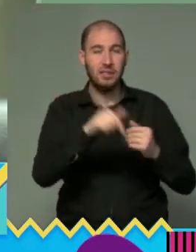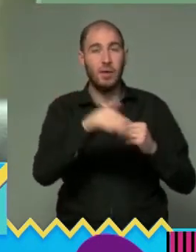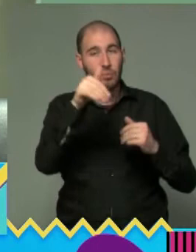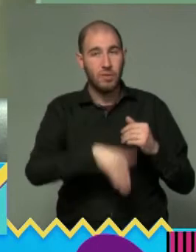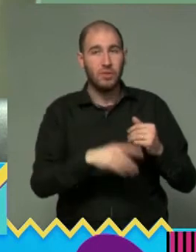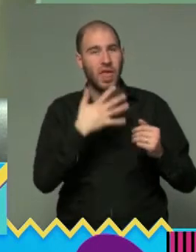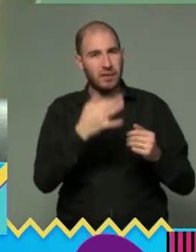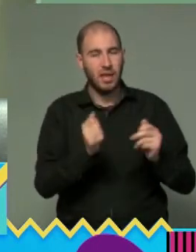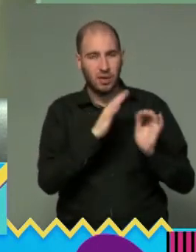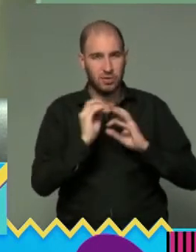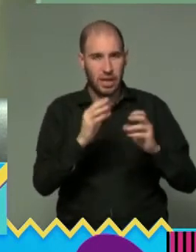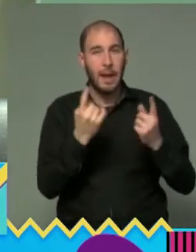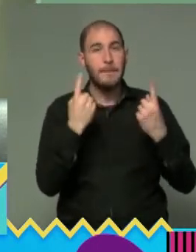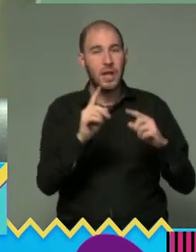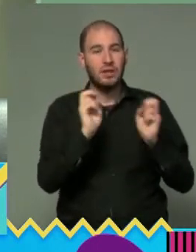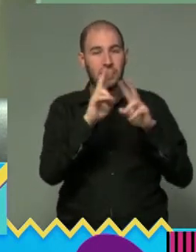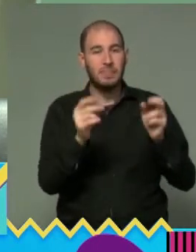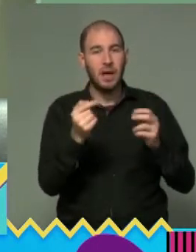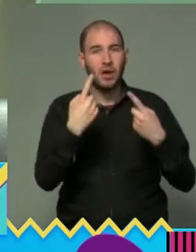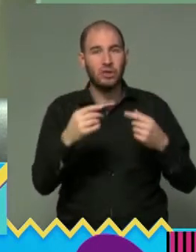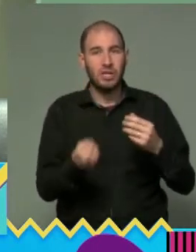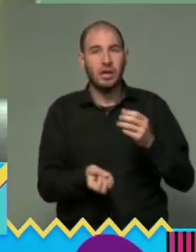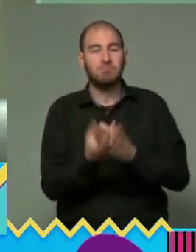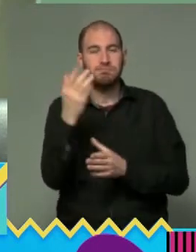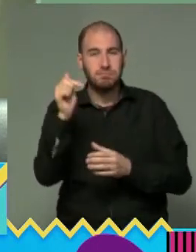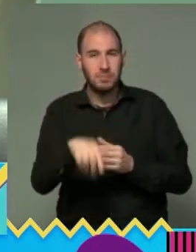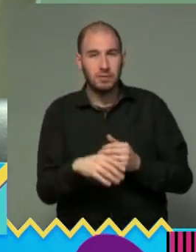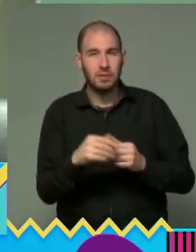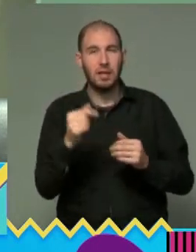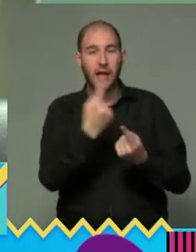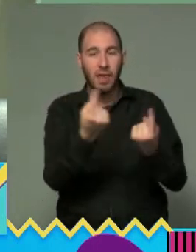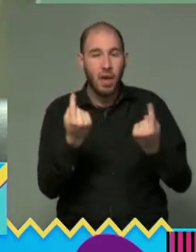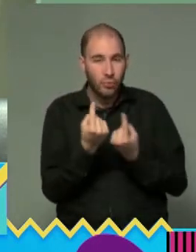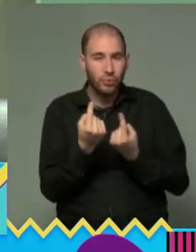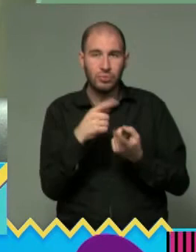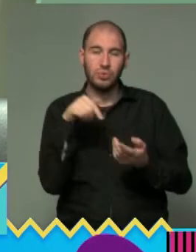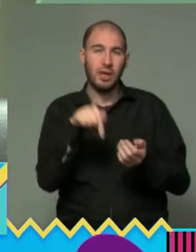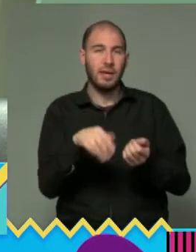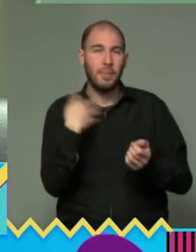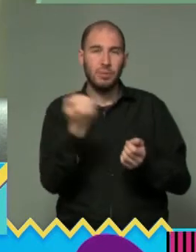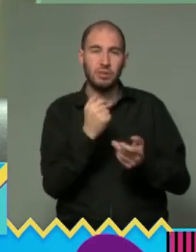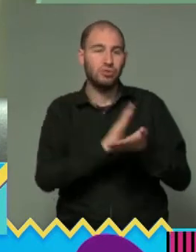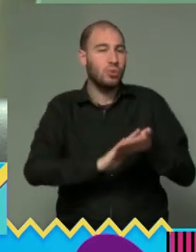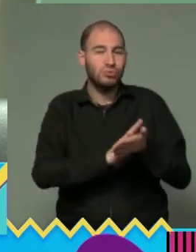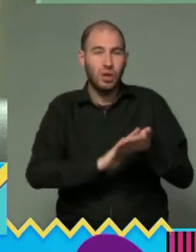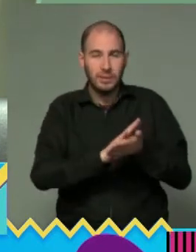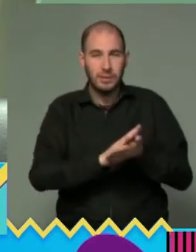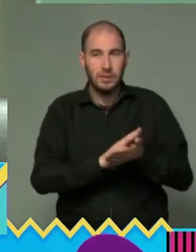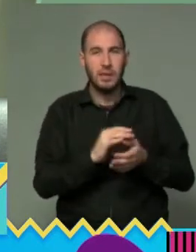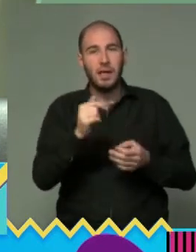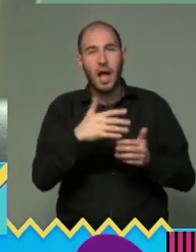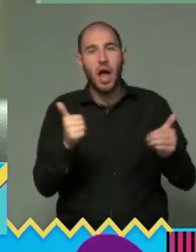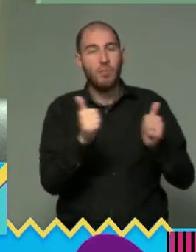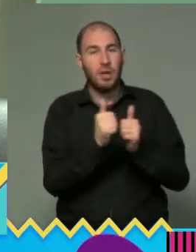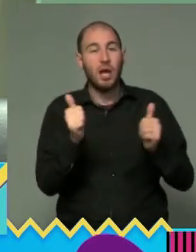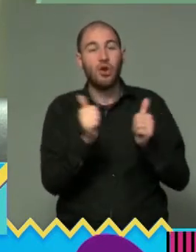queremos hablar en serio del tema. En cuanto a las situaciones emergentes, concretas, individuales, nosotros ahí lo que nos importa es solucionar y acompañar, y